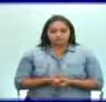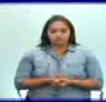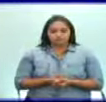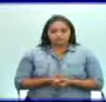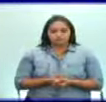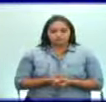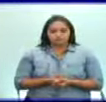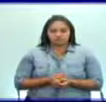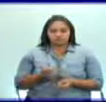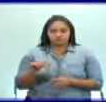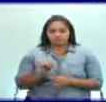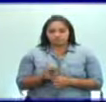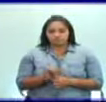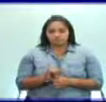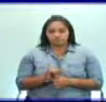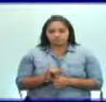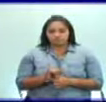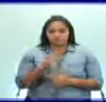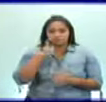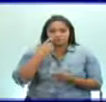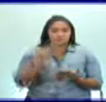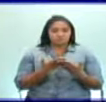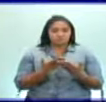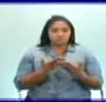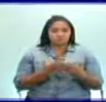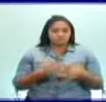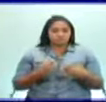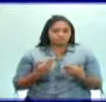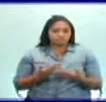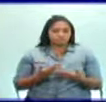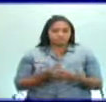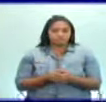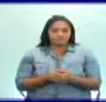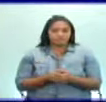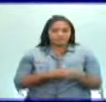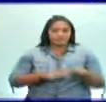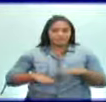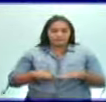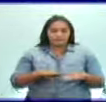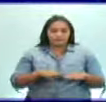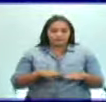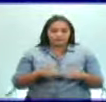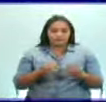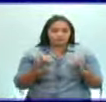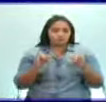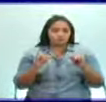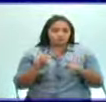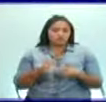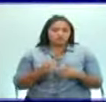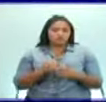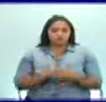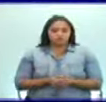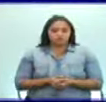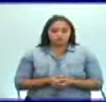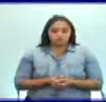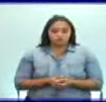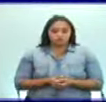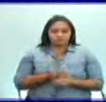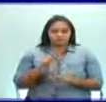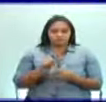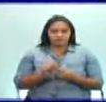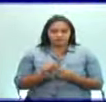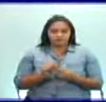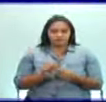También como colofón les propongo para su preparación individual que vayan a esta página, el